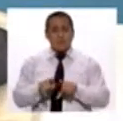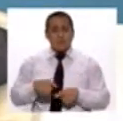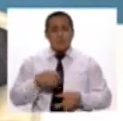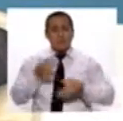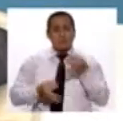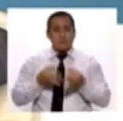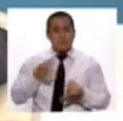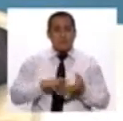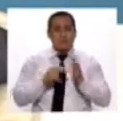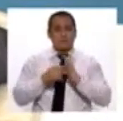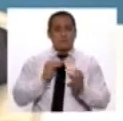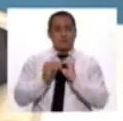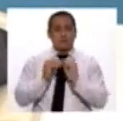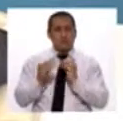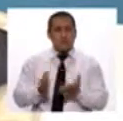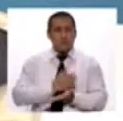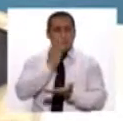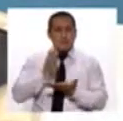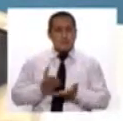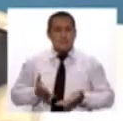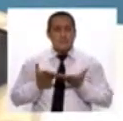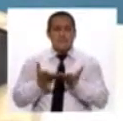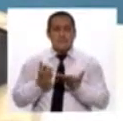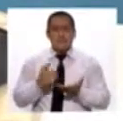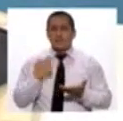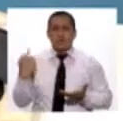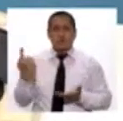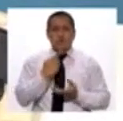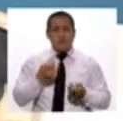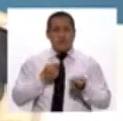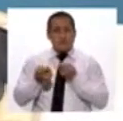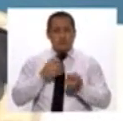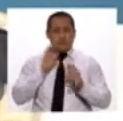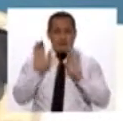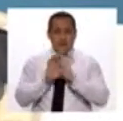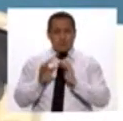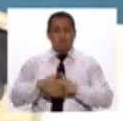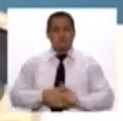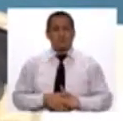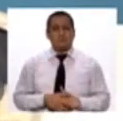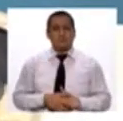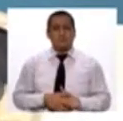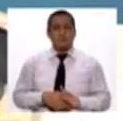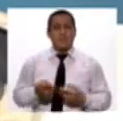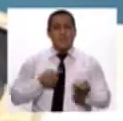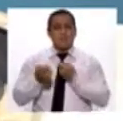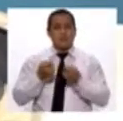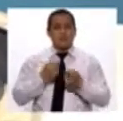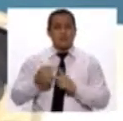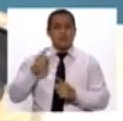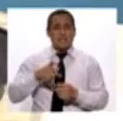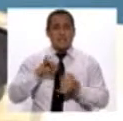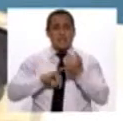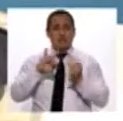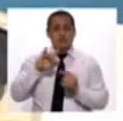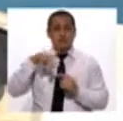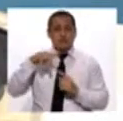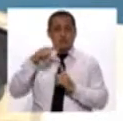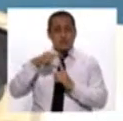esas decisiones necesarias para resolver un problema se den a nivel administrativo. Para poner un ejemplo, la administración tributaria, la